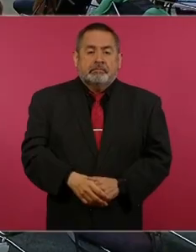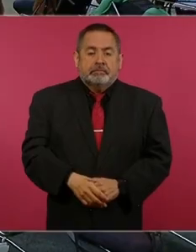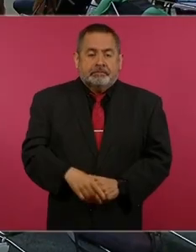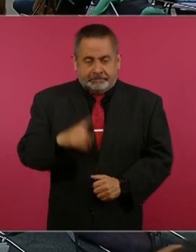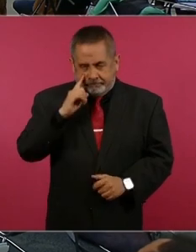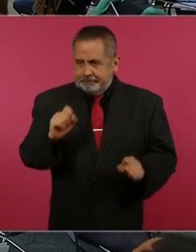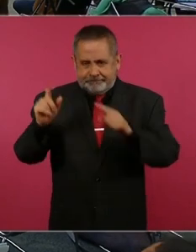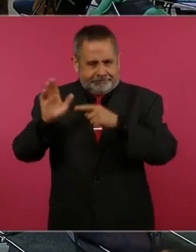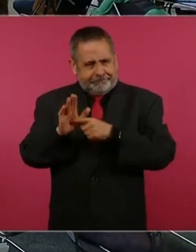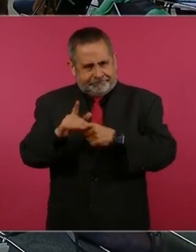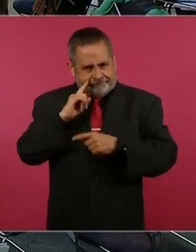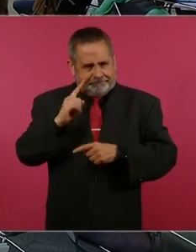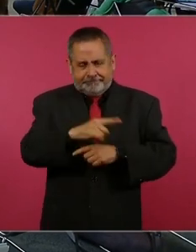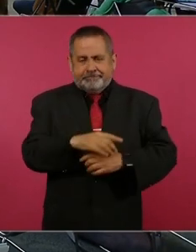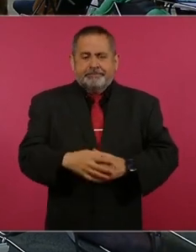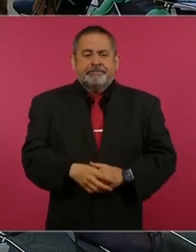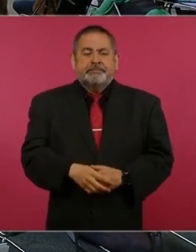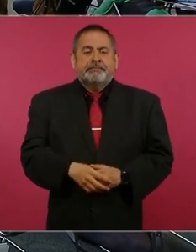A ver, ¿por qué no lo pones?